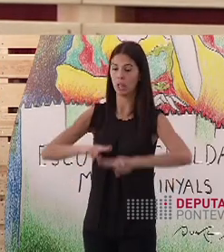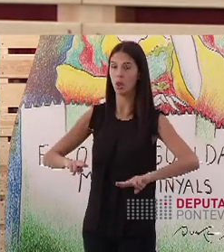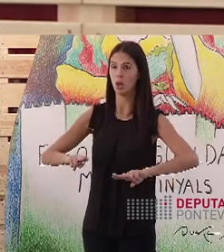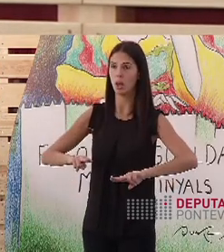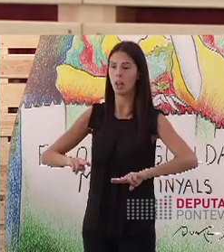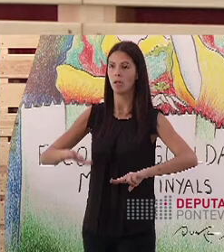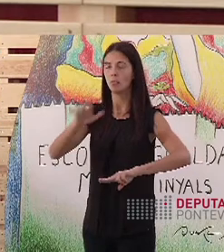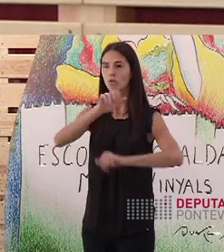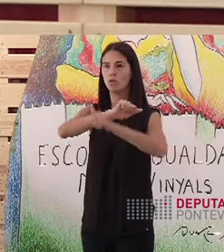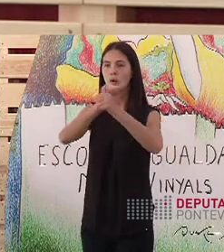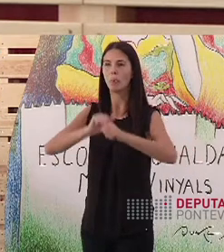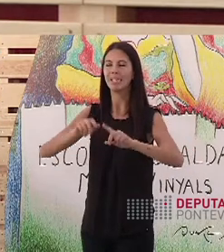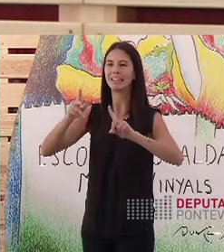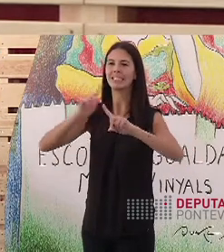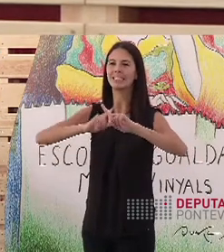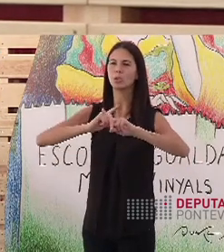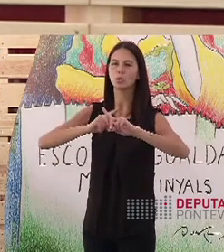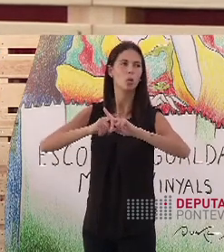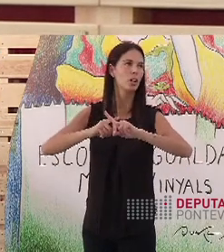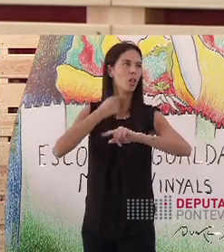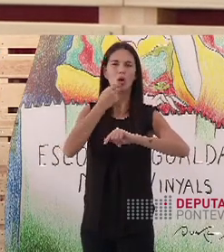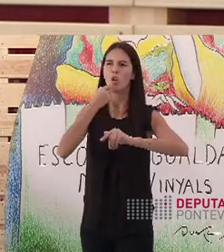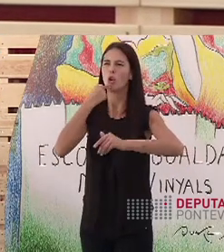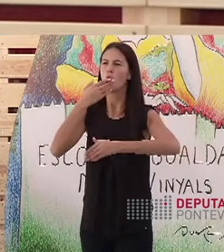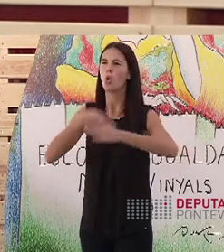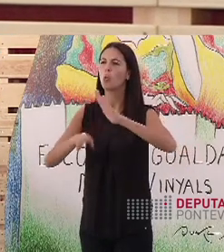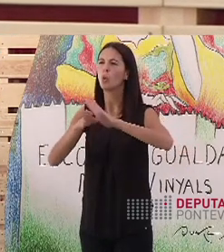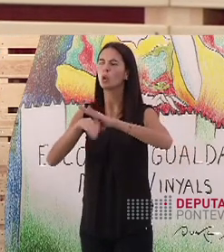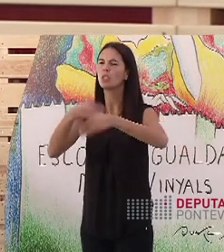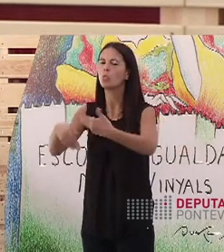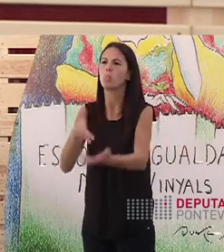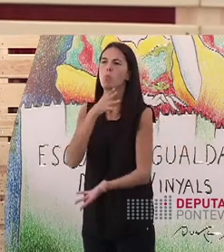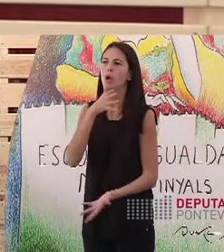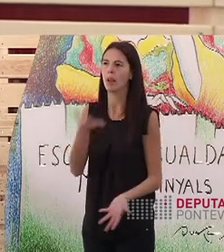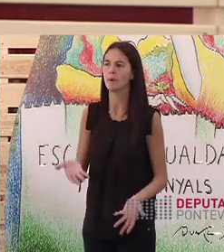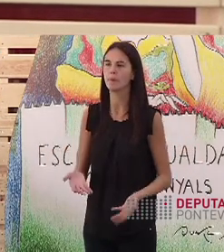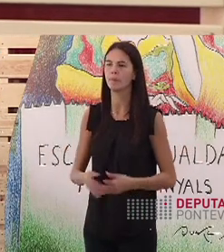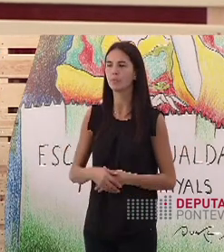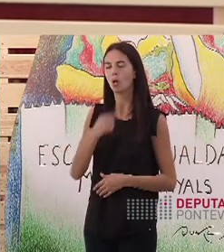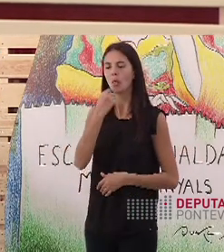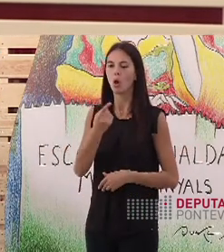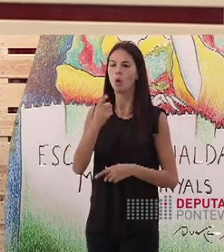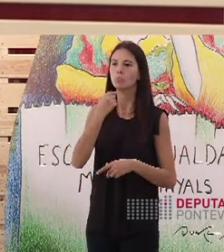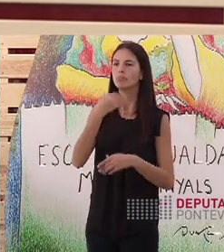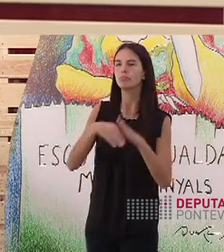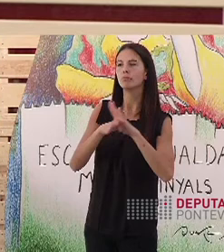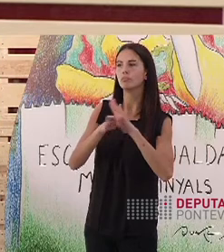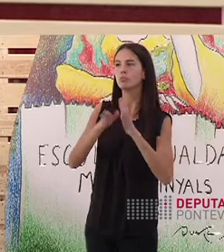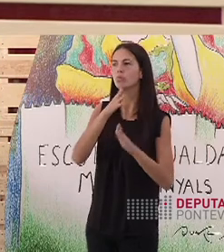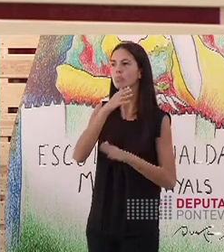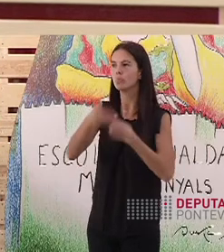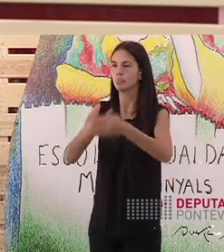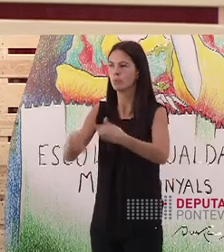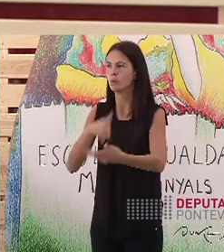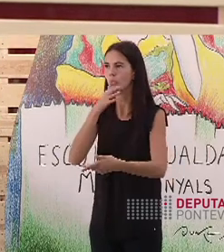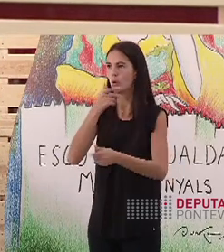como este ciclo, este continuum, e por que falo de continuum? Falo de continuum porque ao largo